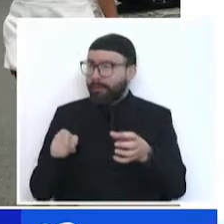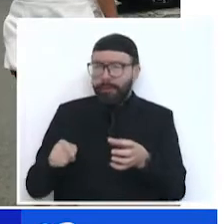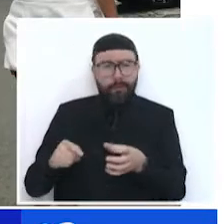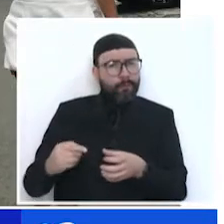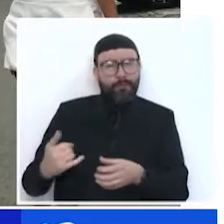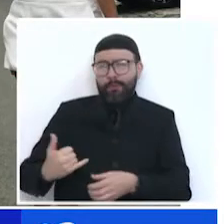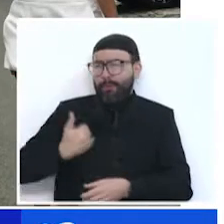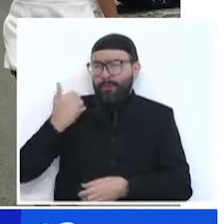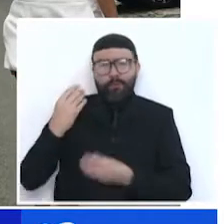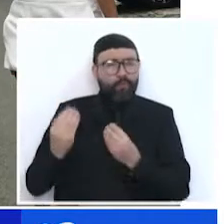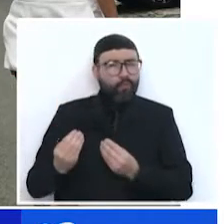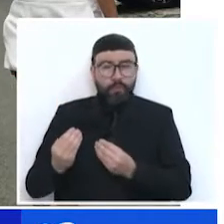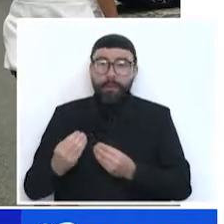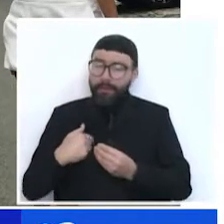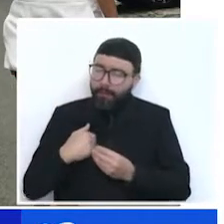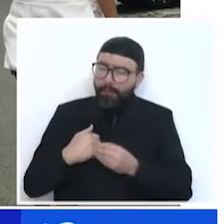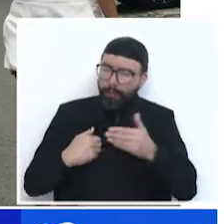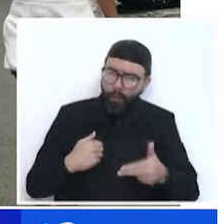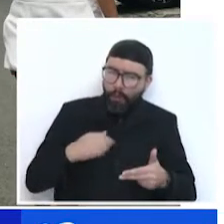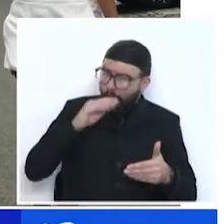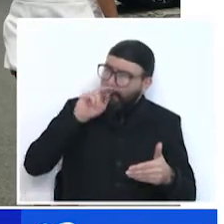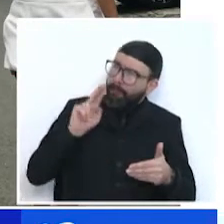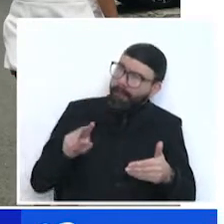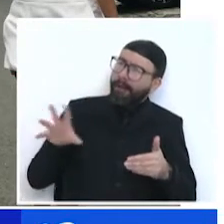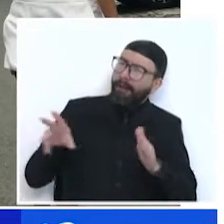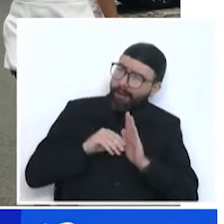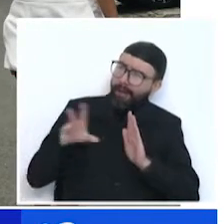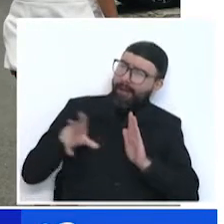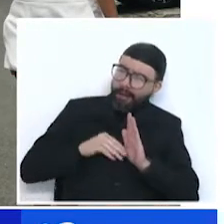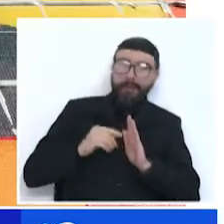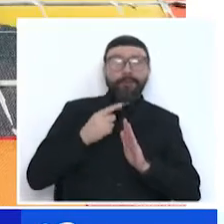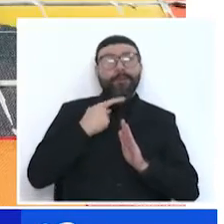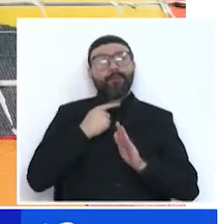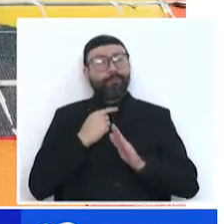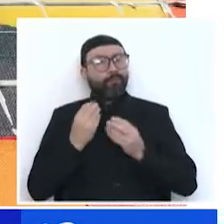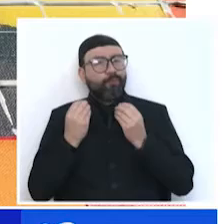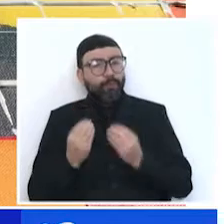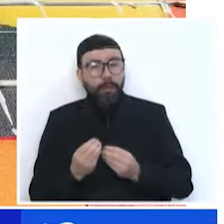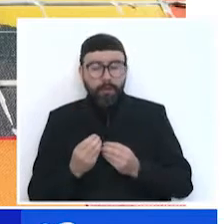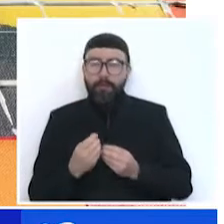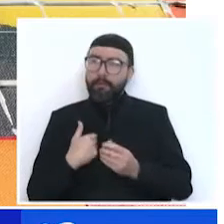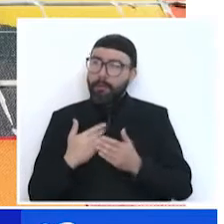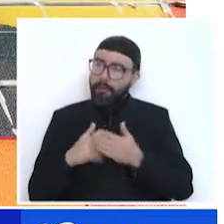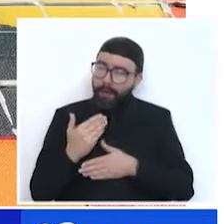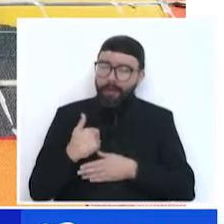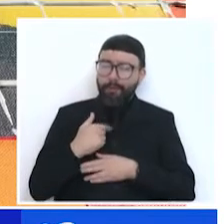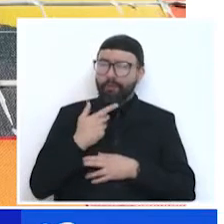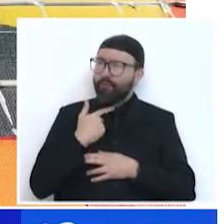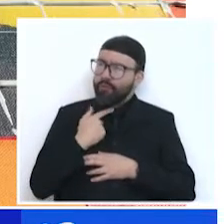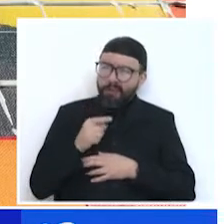incliné hacia ver cómo ella hacía todo eso y me involucré. Pero de ahí empecé a ver cuál era mi gusto,